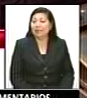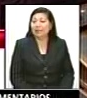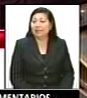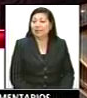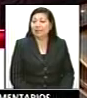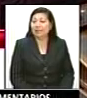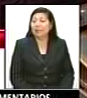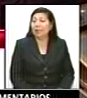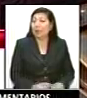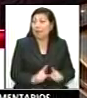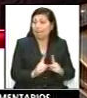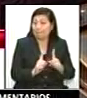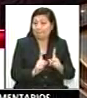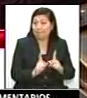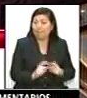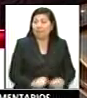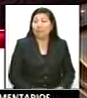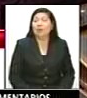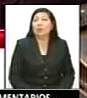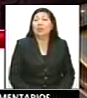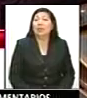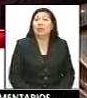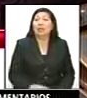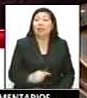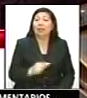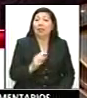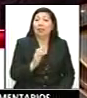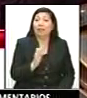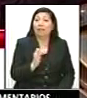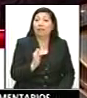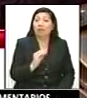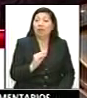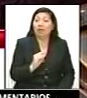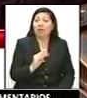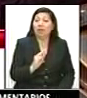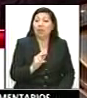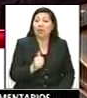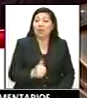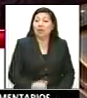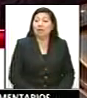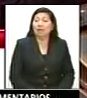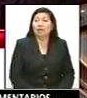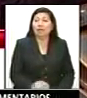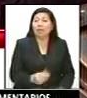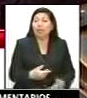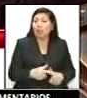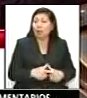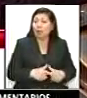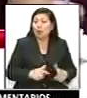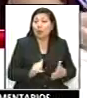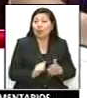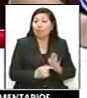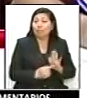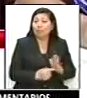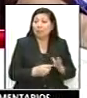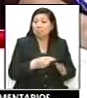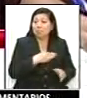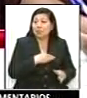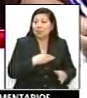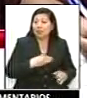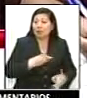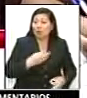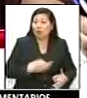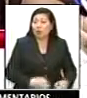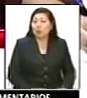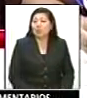La pregunta del colega Muestro Figueroa no me parece que iba por el tema del local que se prestó en el Ministerio de Justicia,